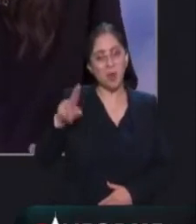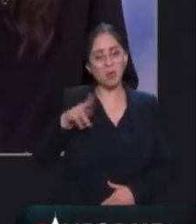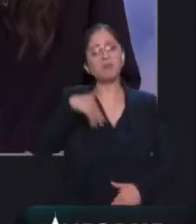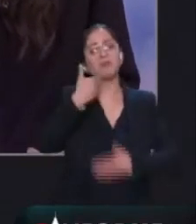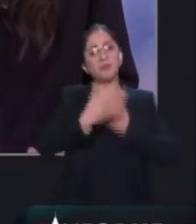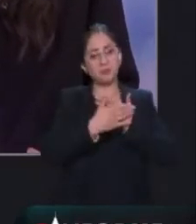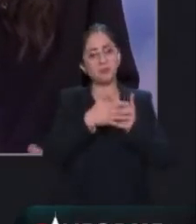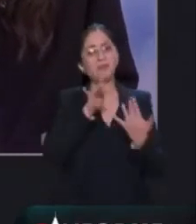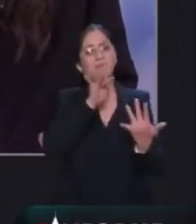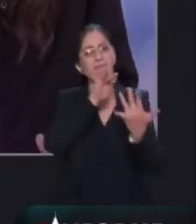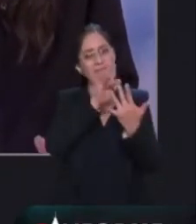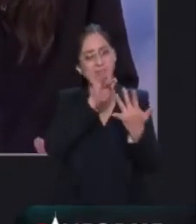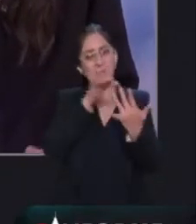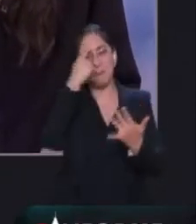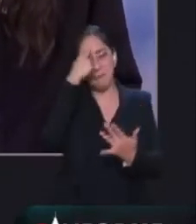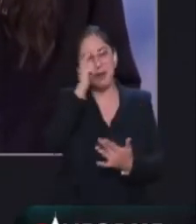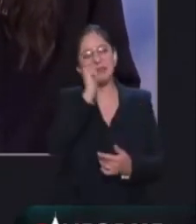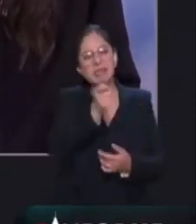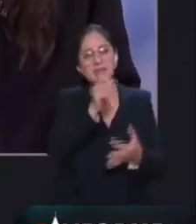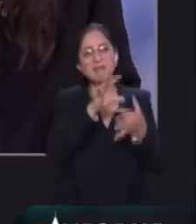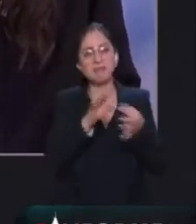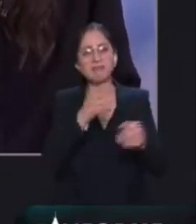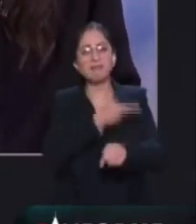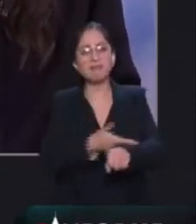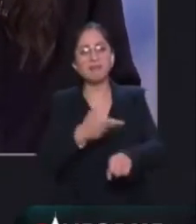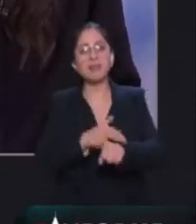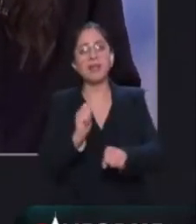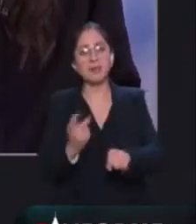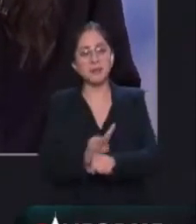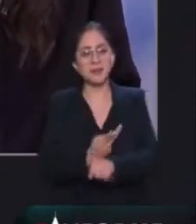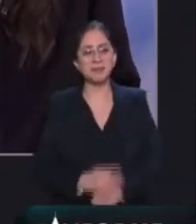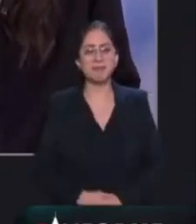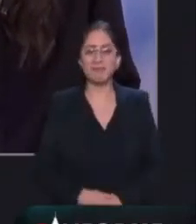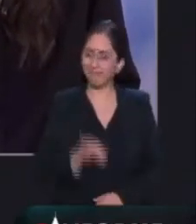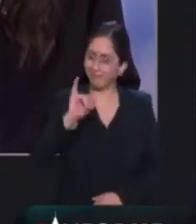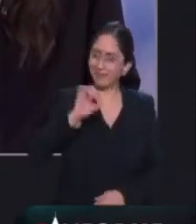contigo para darle seguimiento. Pero por supuesto, un abrazo a ambos.